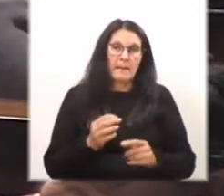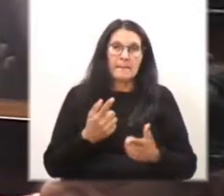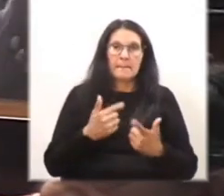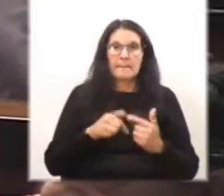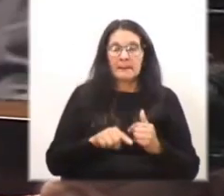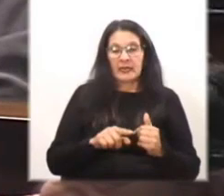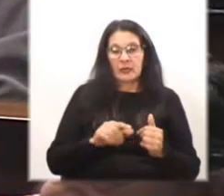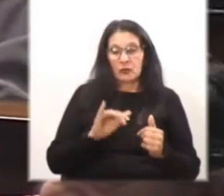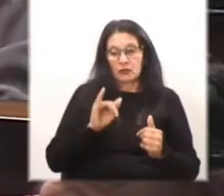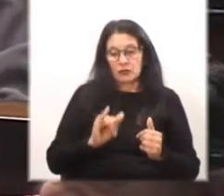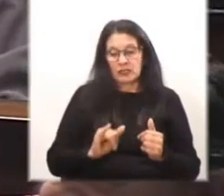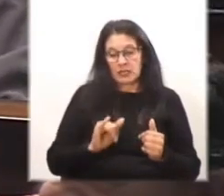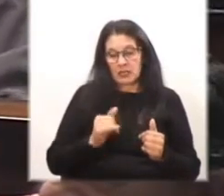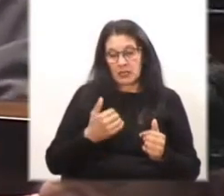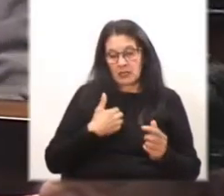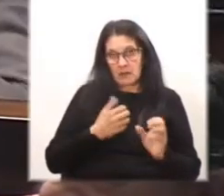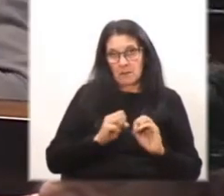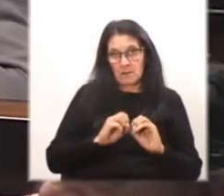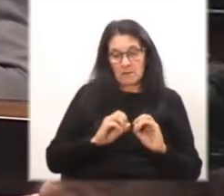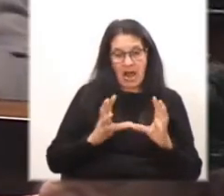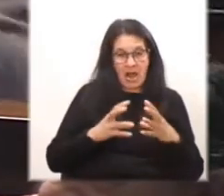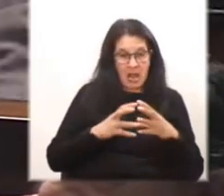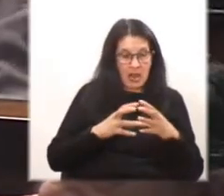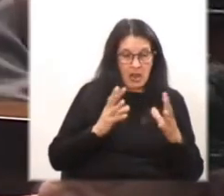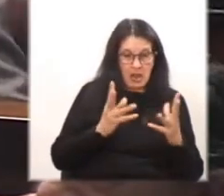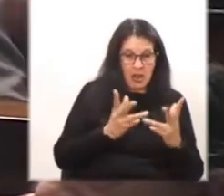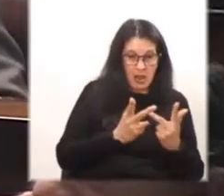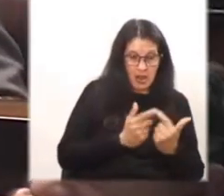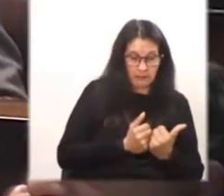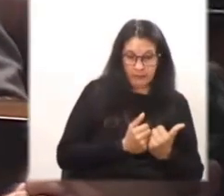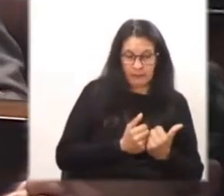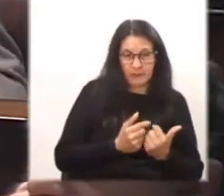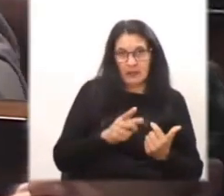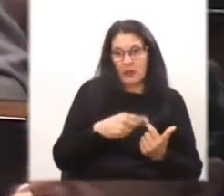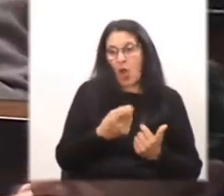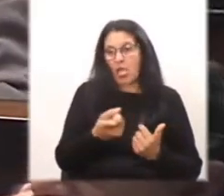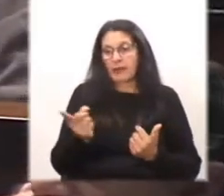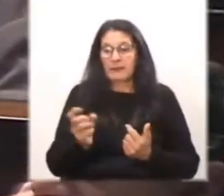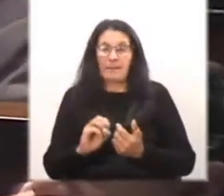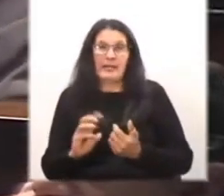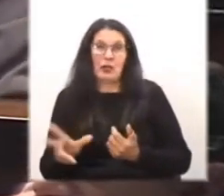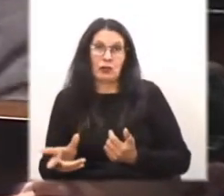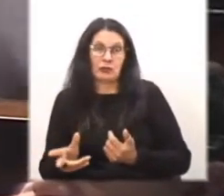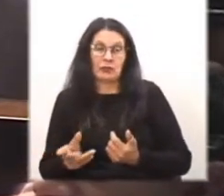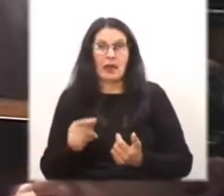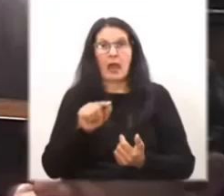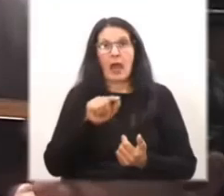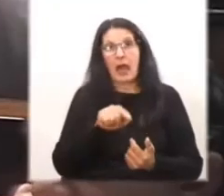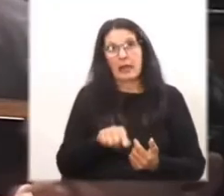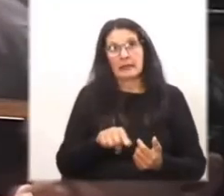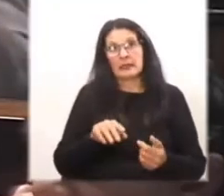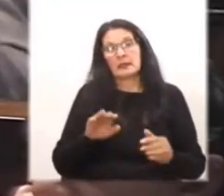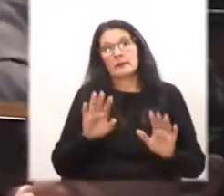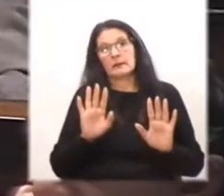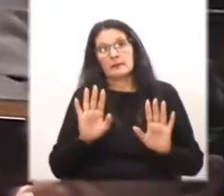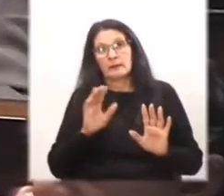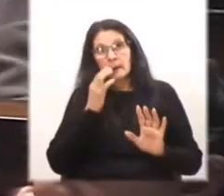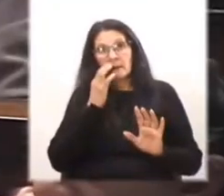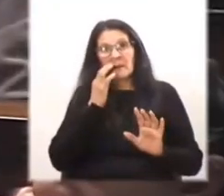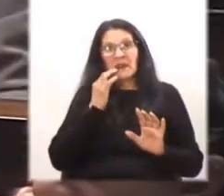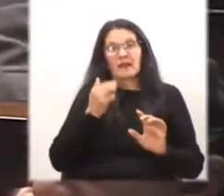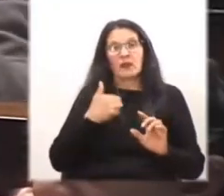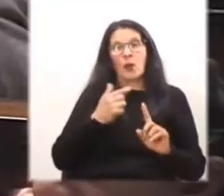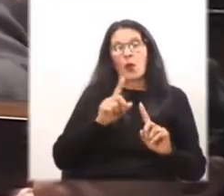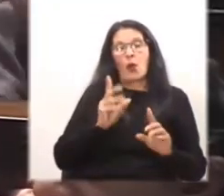la cabeza anda mal, el resto anda peor. Entonces yo creo que ahí, sin ánimo de ningún tipo de meterme